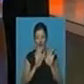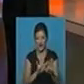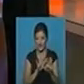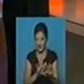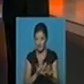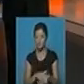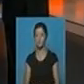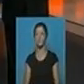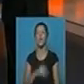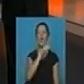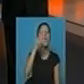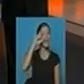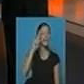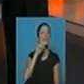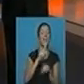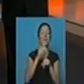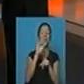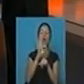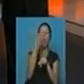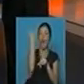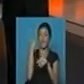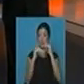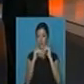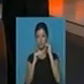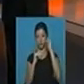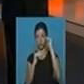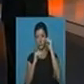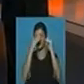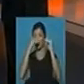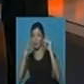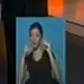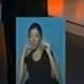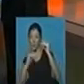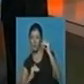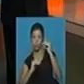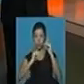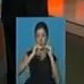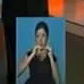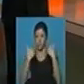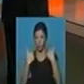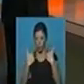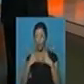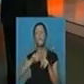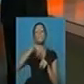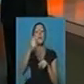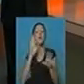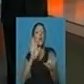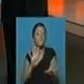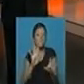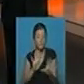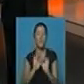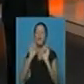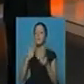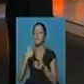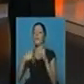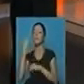Keiko Fujimori llevaba una ventaja que logró acortar Kuczynski. Vamos a ver mañana qué pasa entre estos dos candidatos. También vamos a hablar, sigue